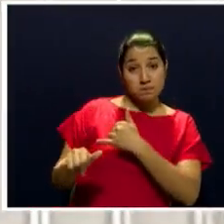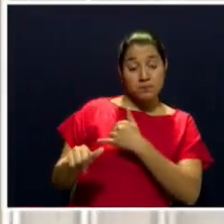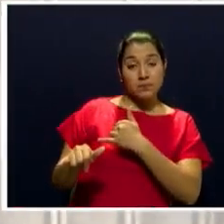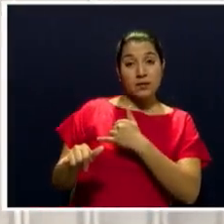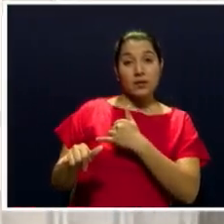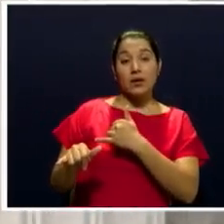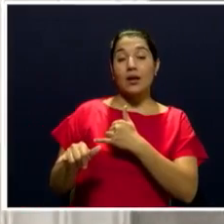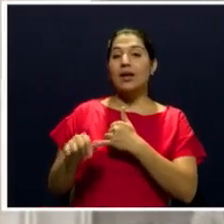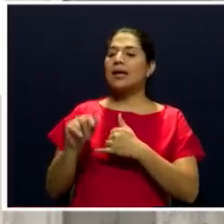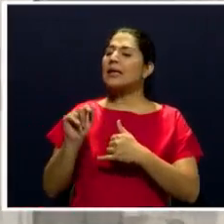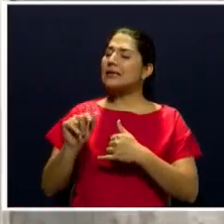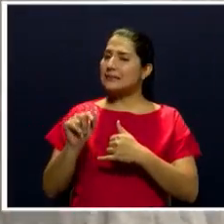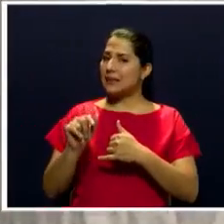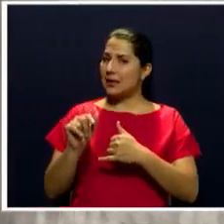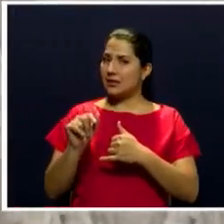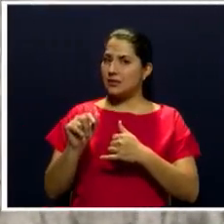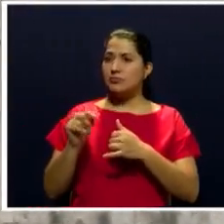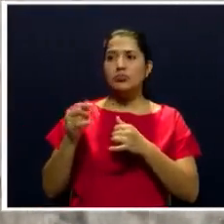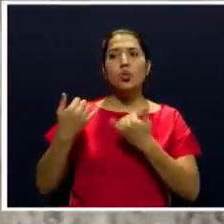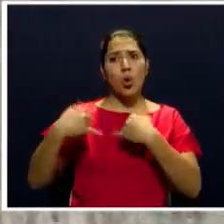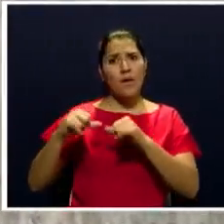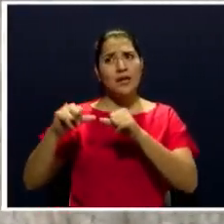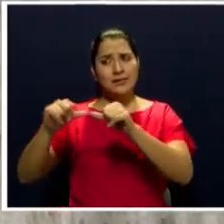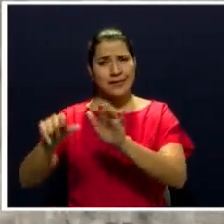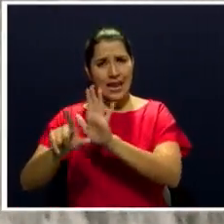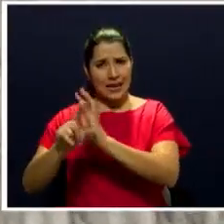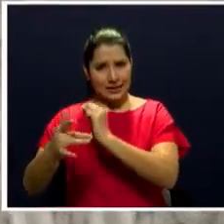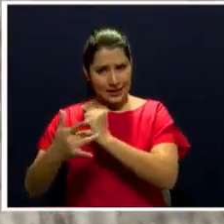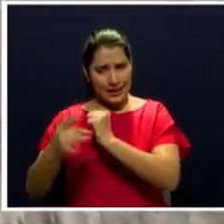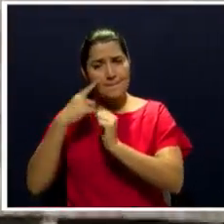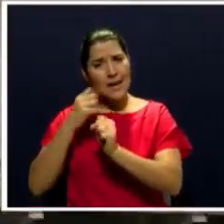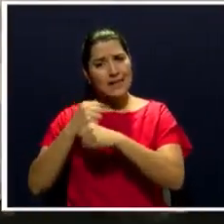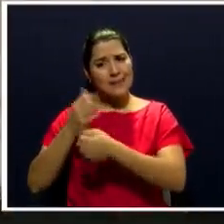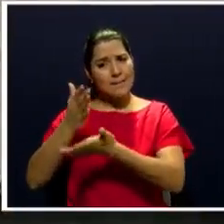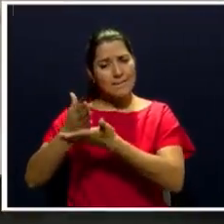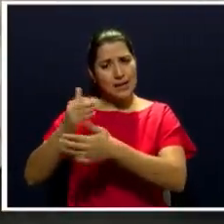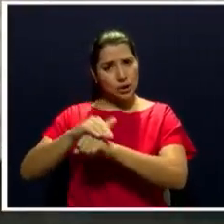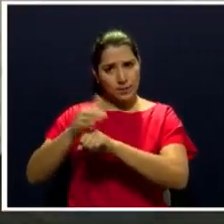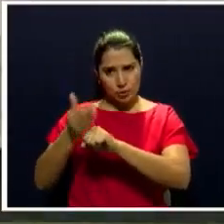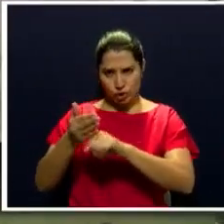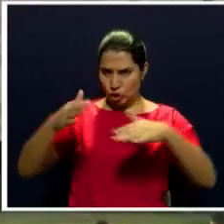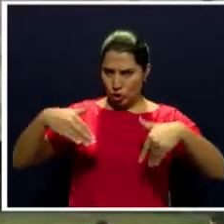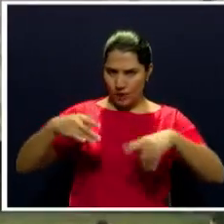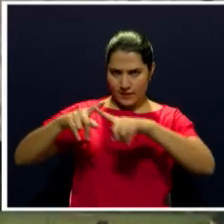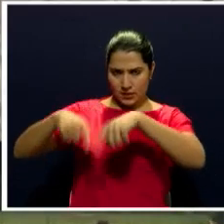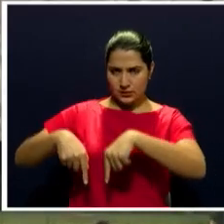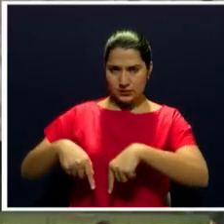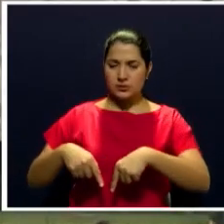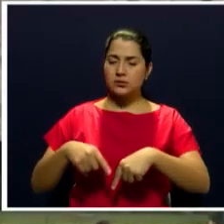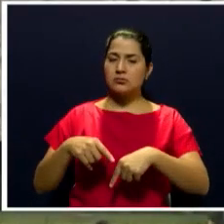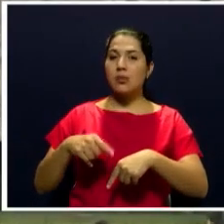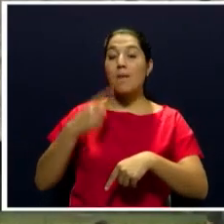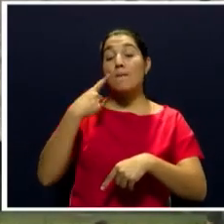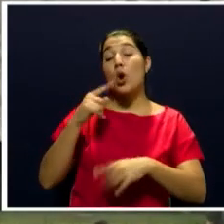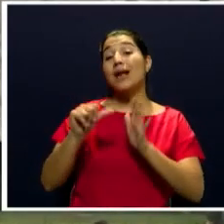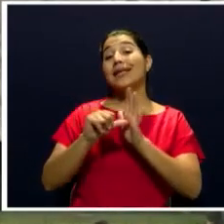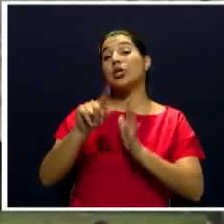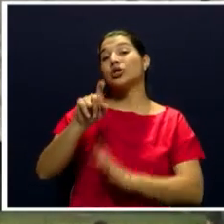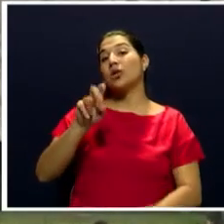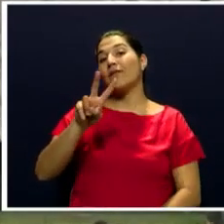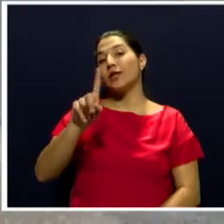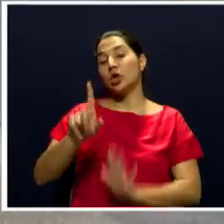inconstitucionalidad no suspende la vigencia de la norma técnica para el procedimiento médico vinculado al artículo 121 del Código Penal. Según